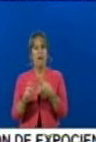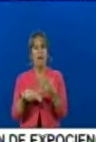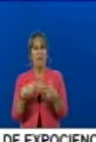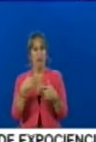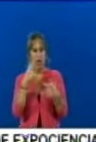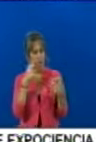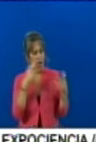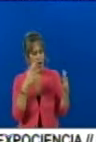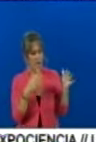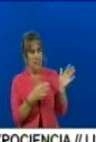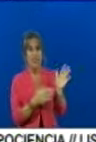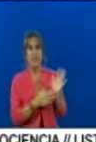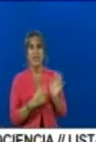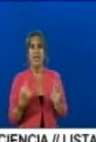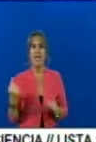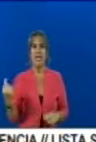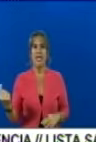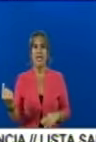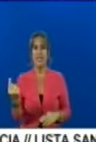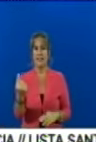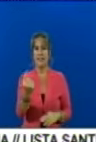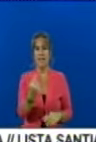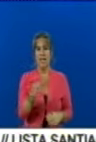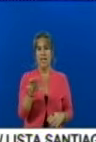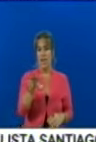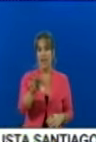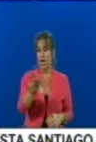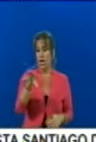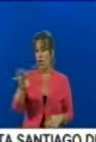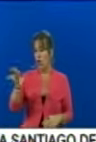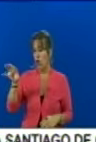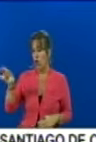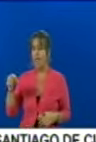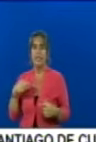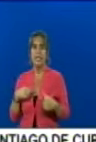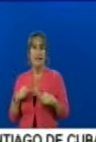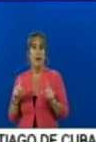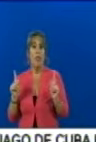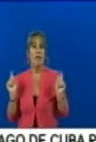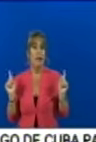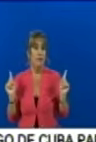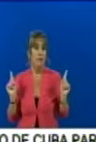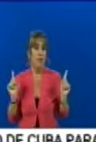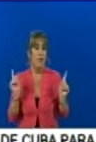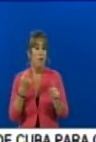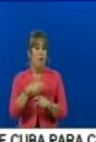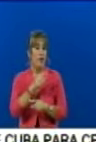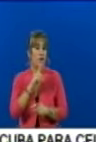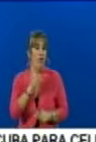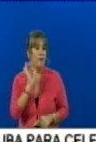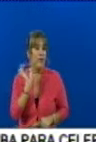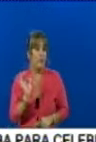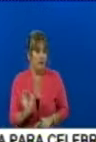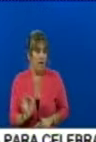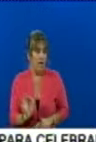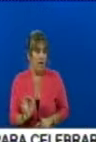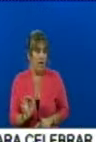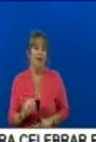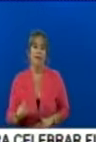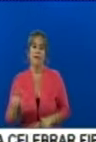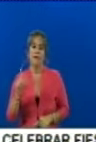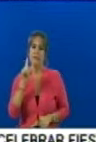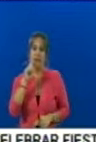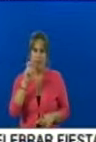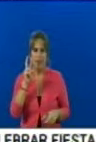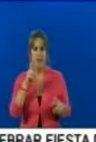revisar en cada uno de estos lugares. Nosotros creemos que siempre la población dice la verdad. Vamos a estarlo revisando